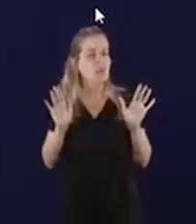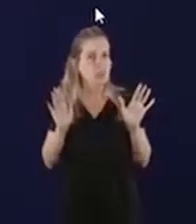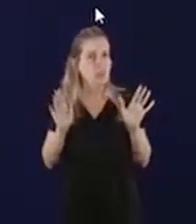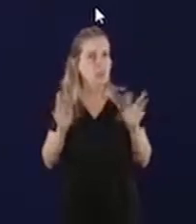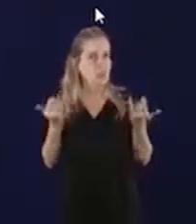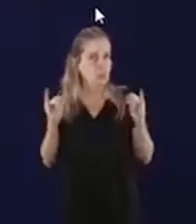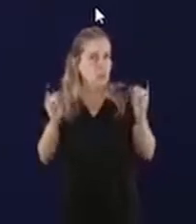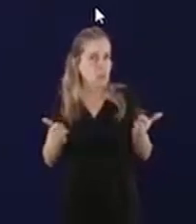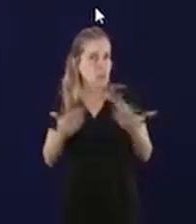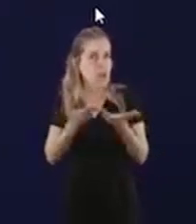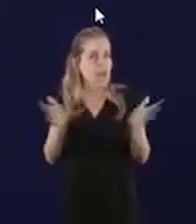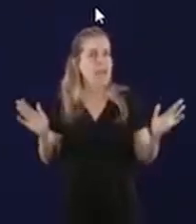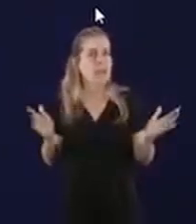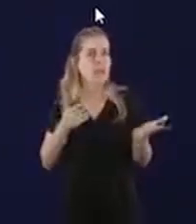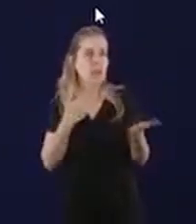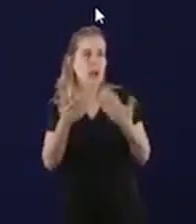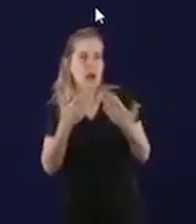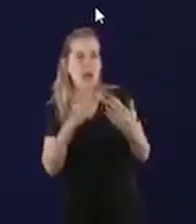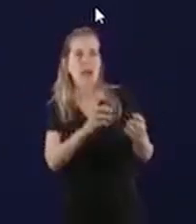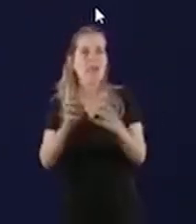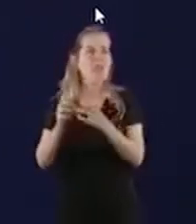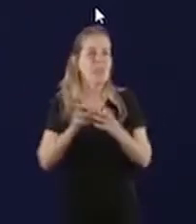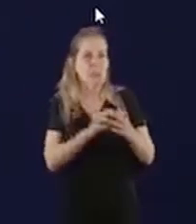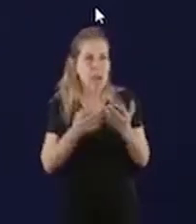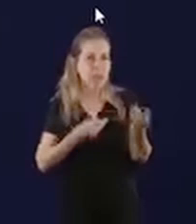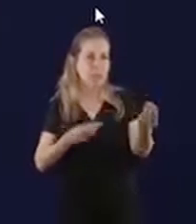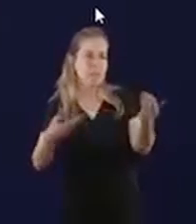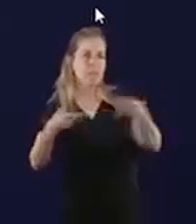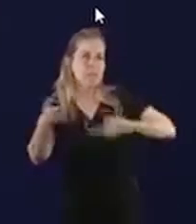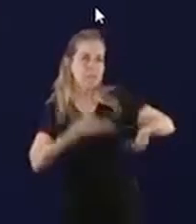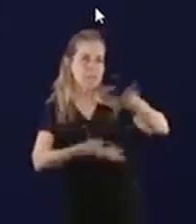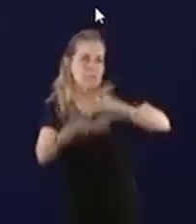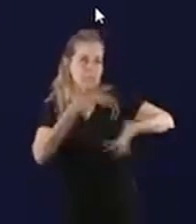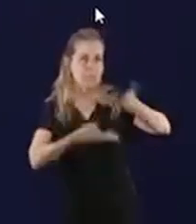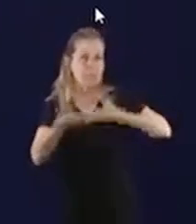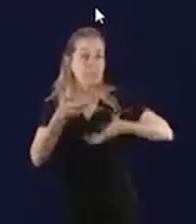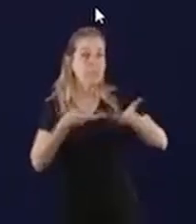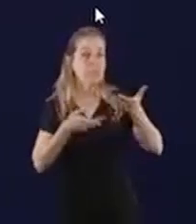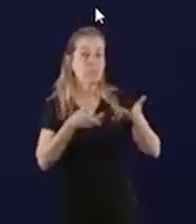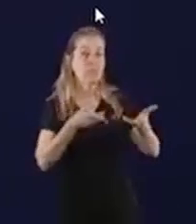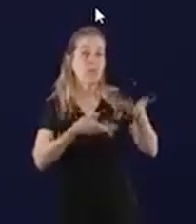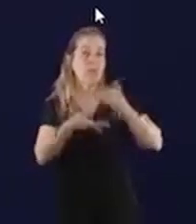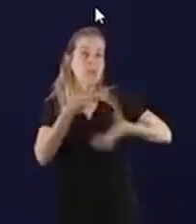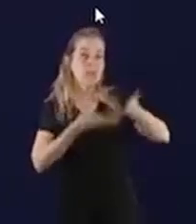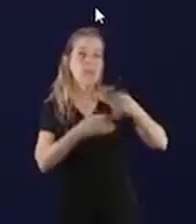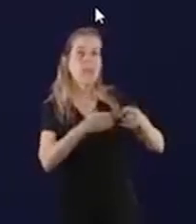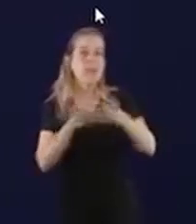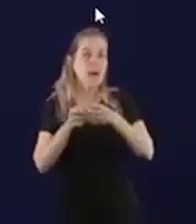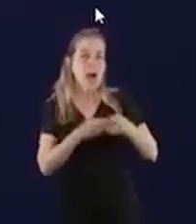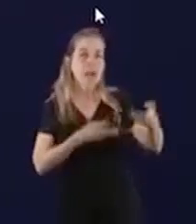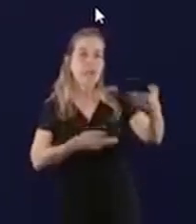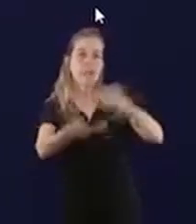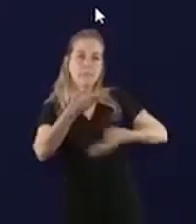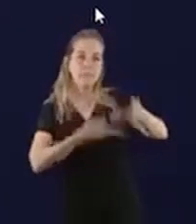Estamos abiertos al diálogo y al debate de hecho es es un gran eh es gran